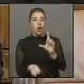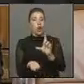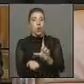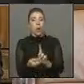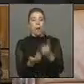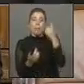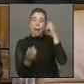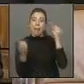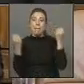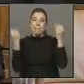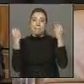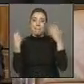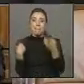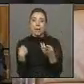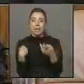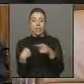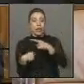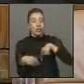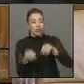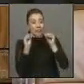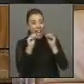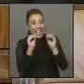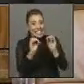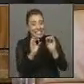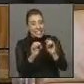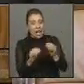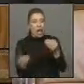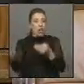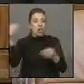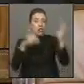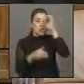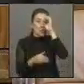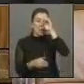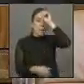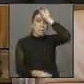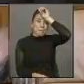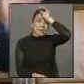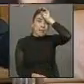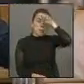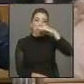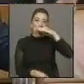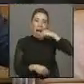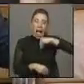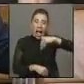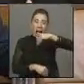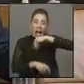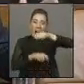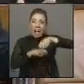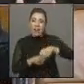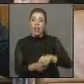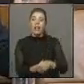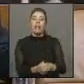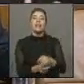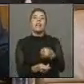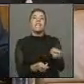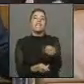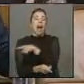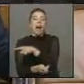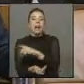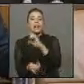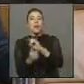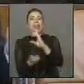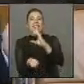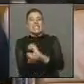ejercicio, ministro, ¿para qué? Si vamos a capacitar en el turismo, en la minería, en el agro, poner centros de ejercicios